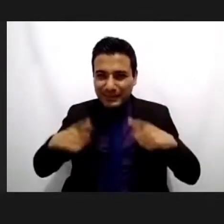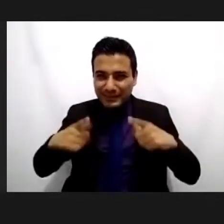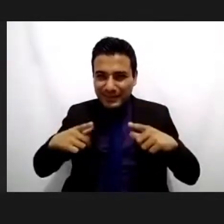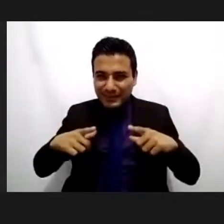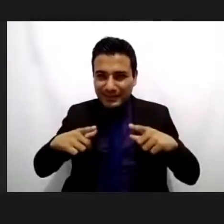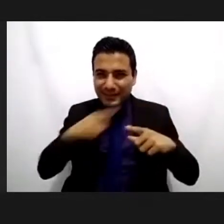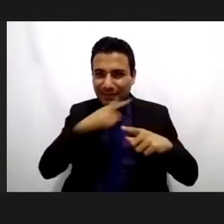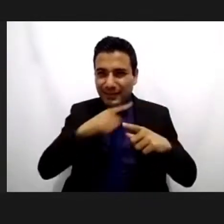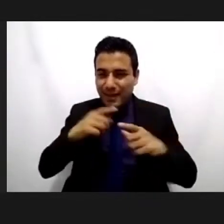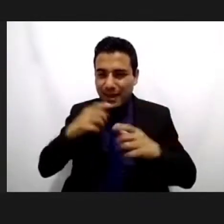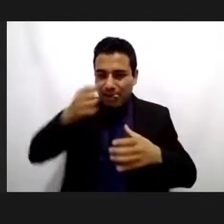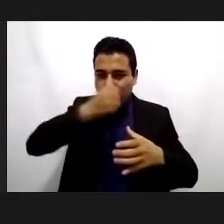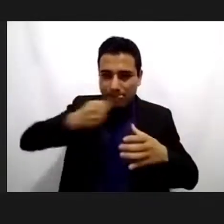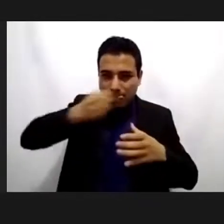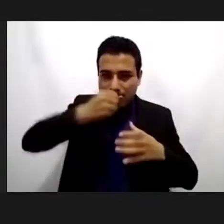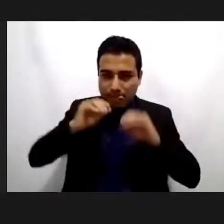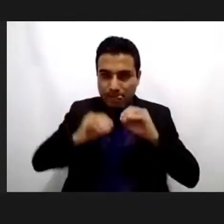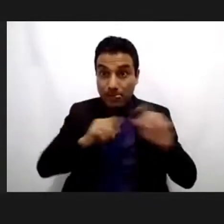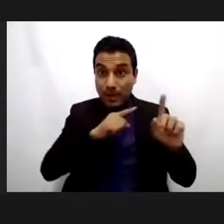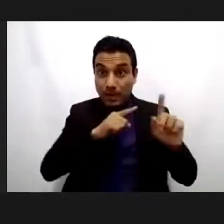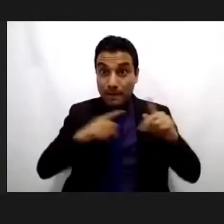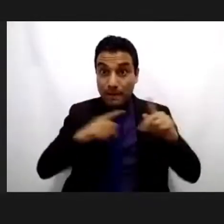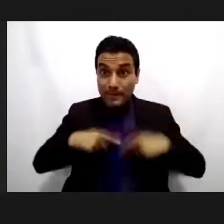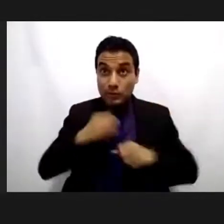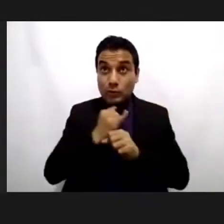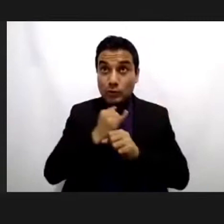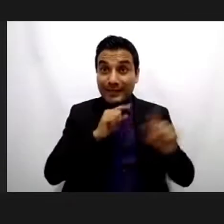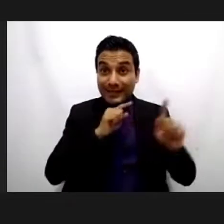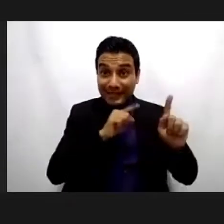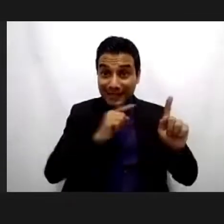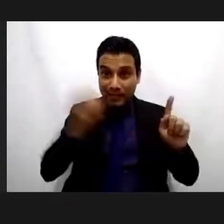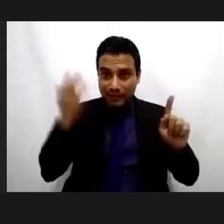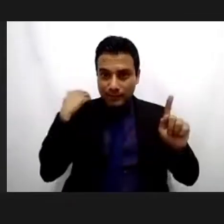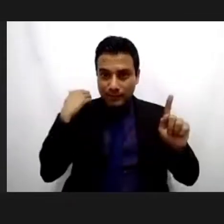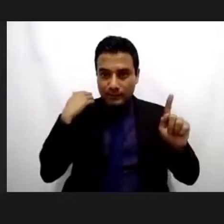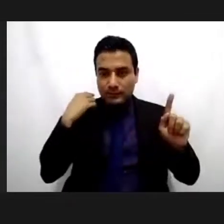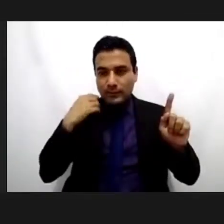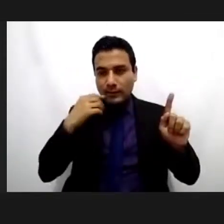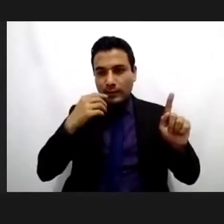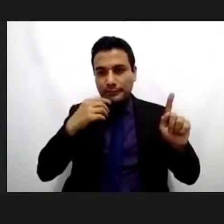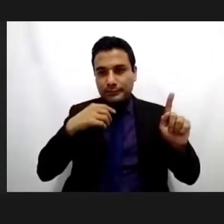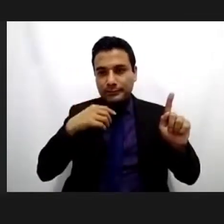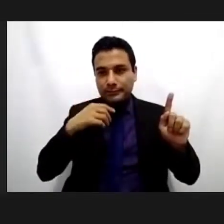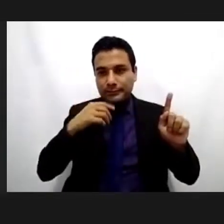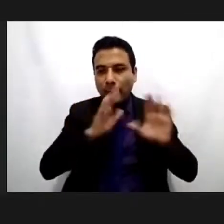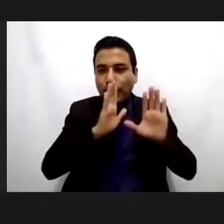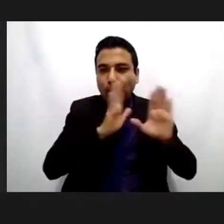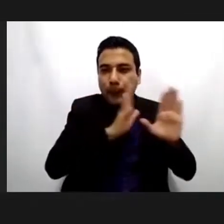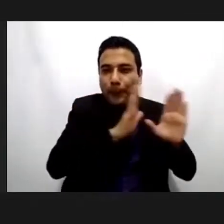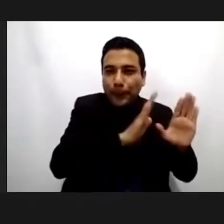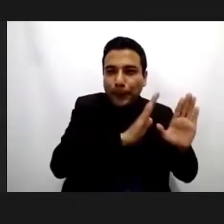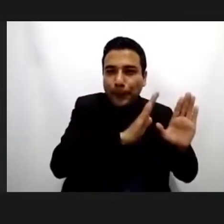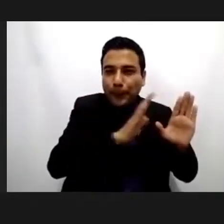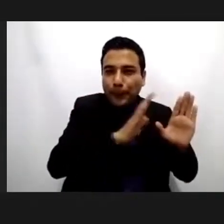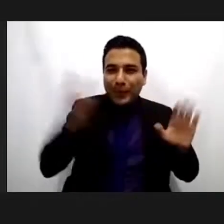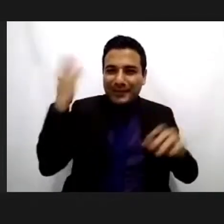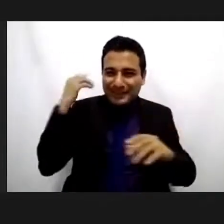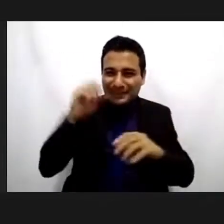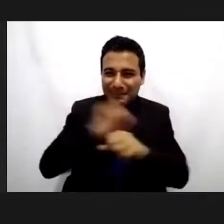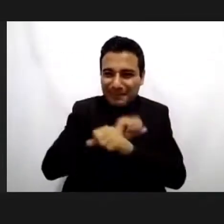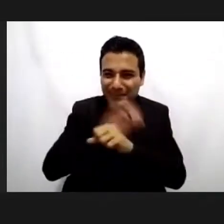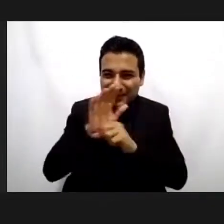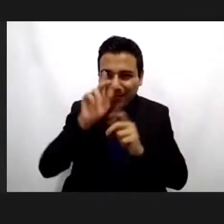alegría extraordinaria porque ese personaje que había quedado varado en la pandemia ahora encontró un lugar en el